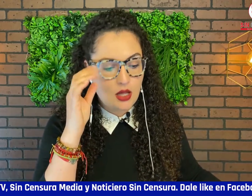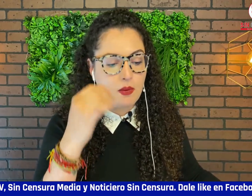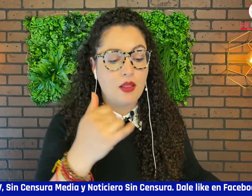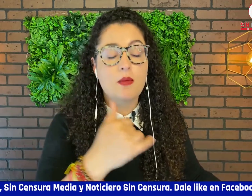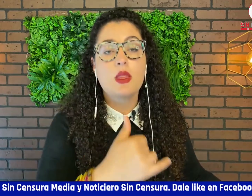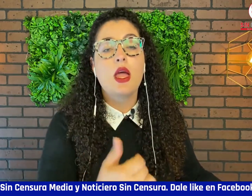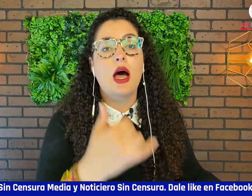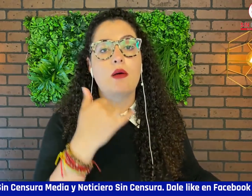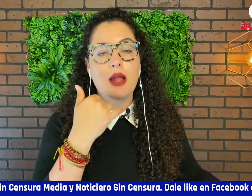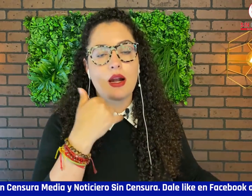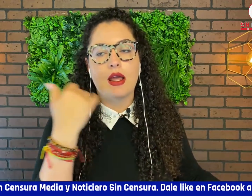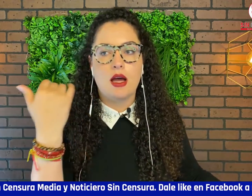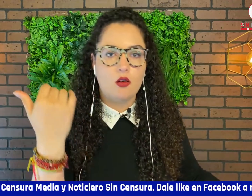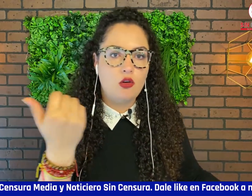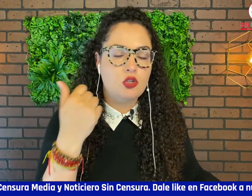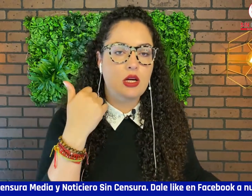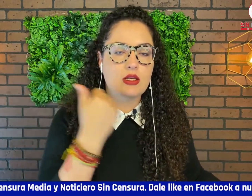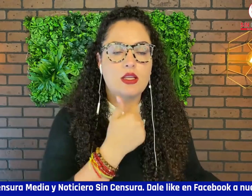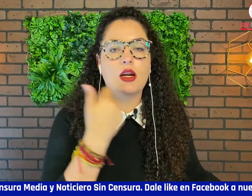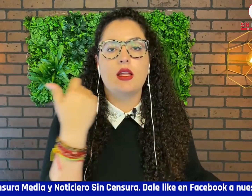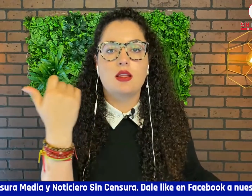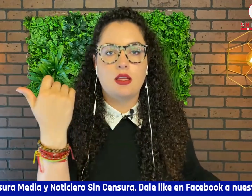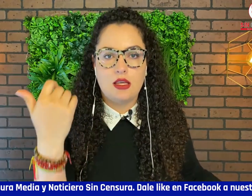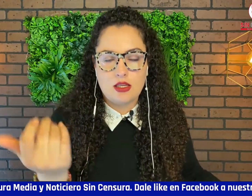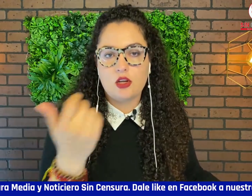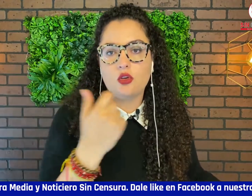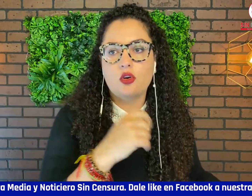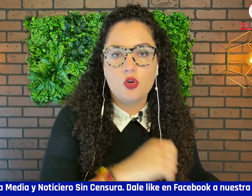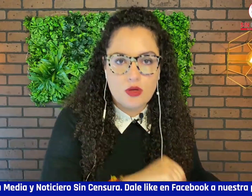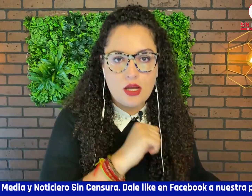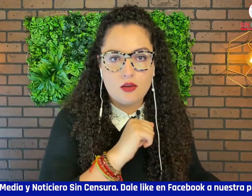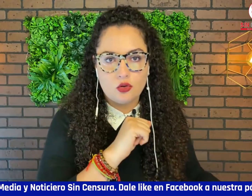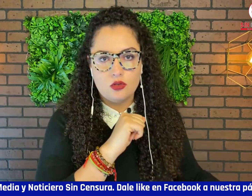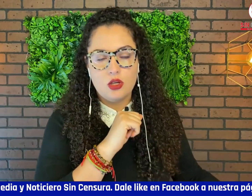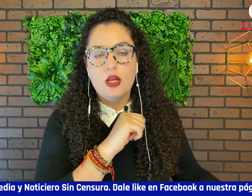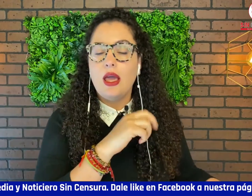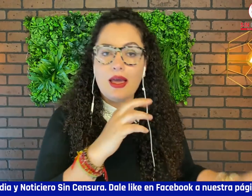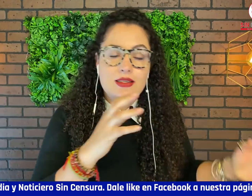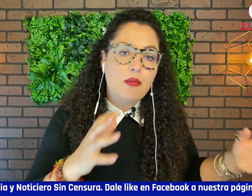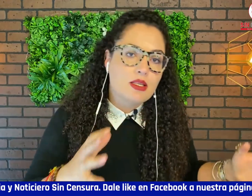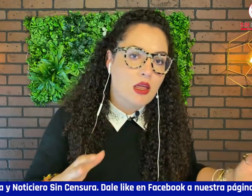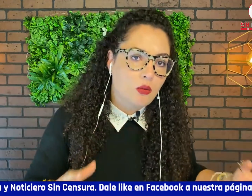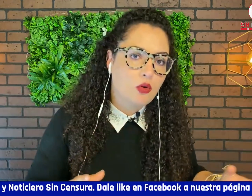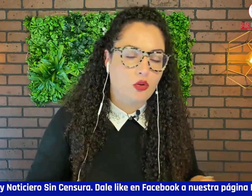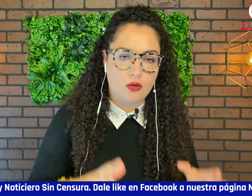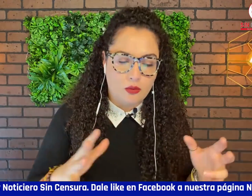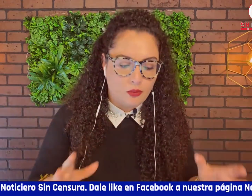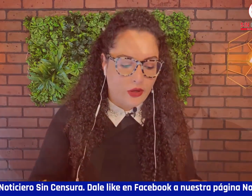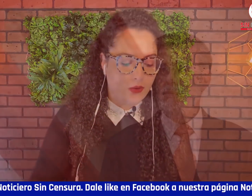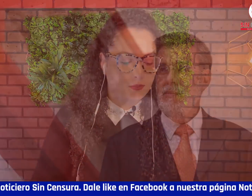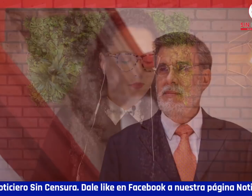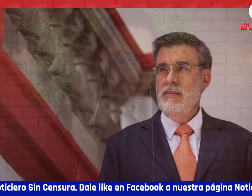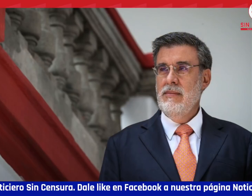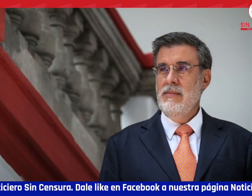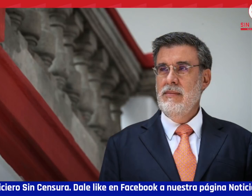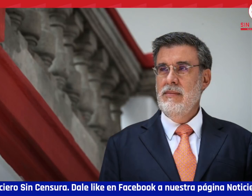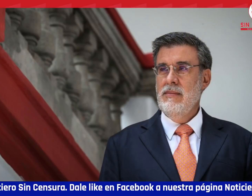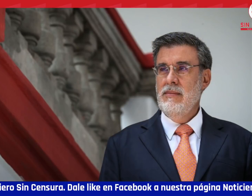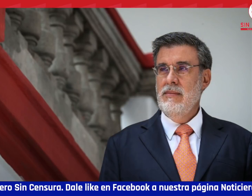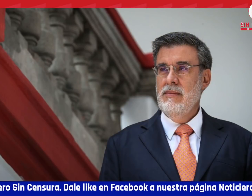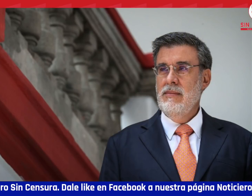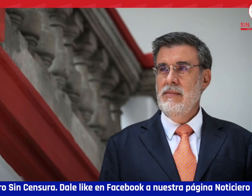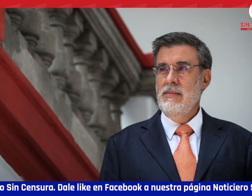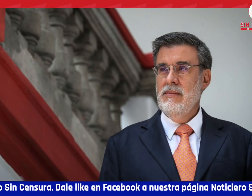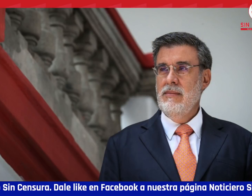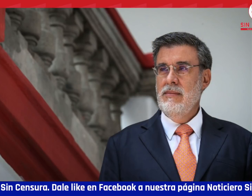gracia que esté ahí, ¿verdad? Hablarle a Julio Scherer y decirle, ¿es cierto o no es cierto? Es demasiado burdo. Bueno,